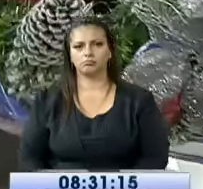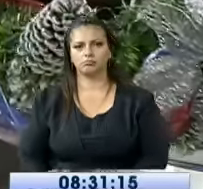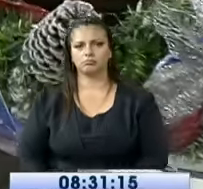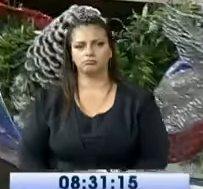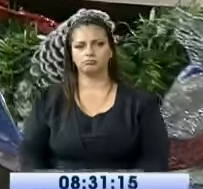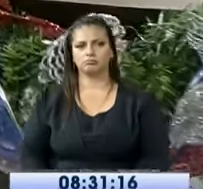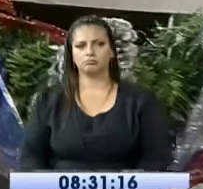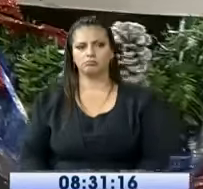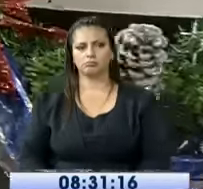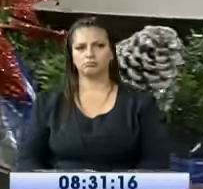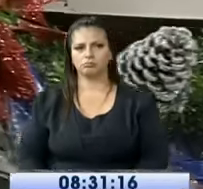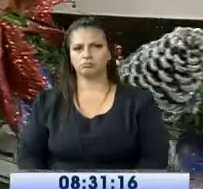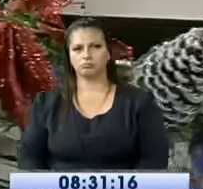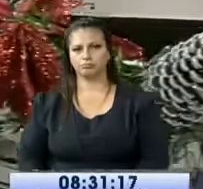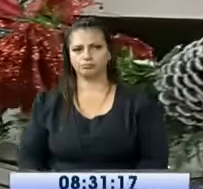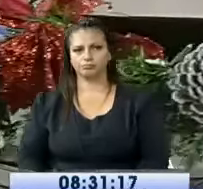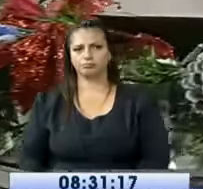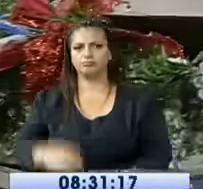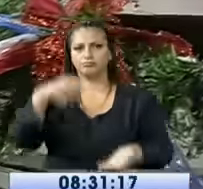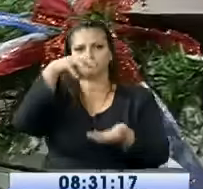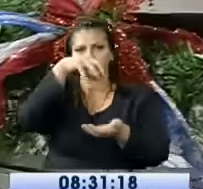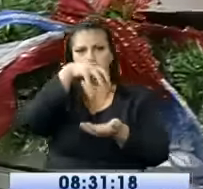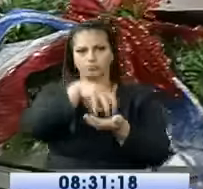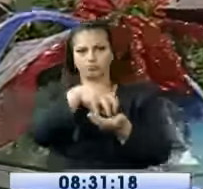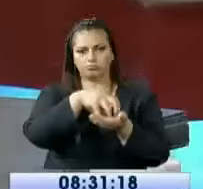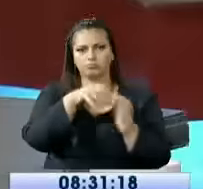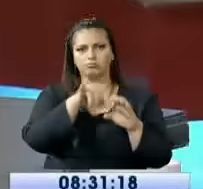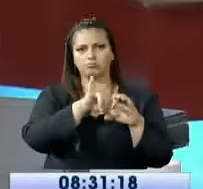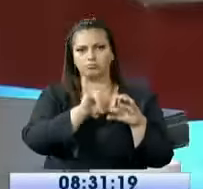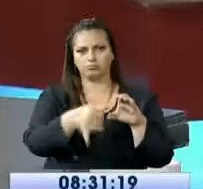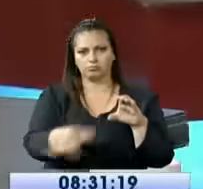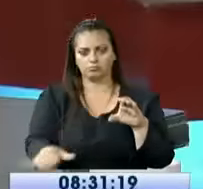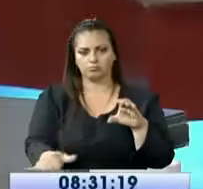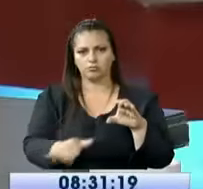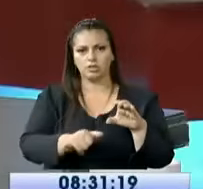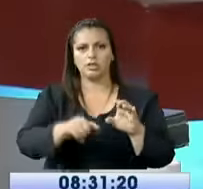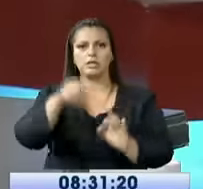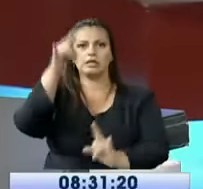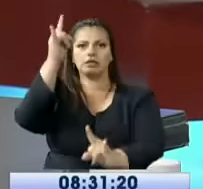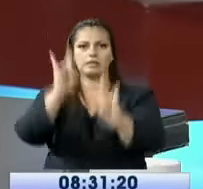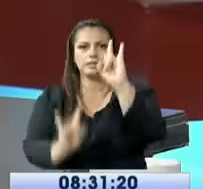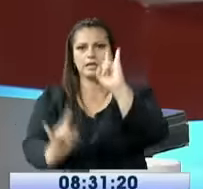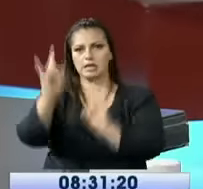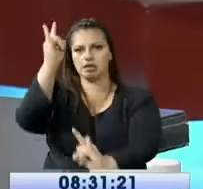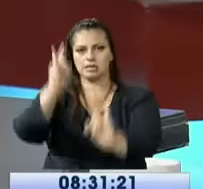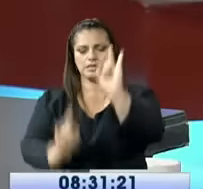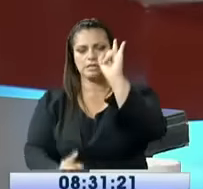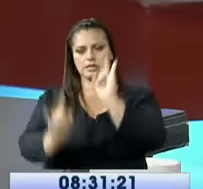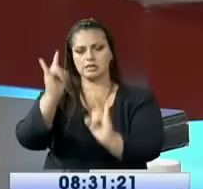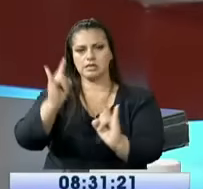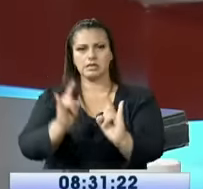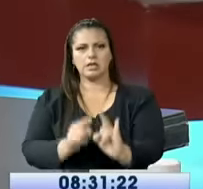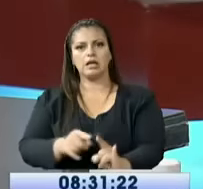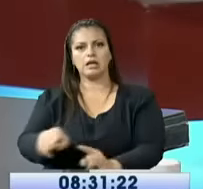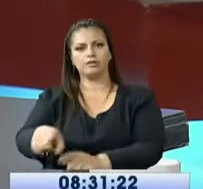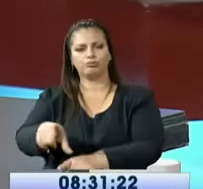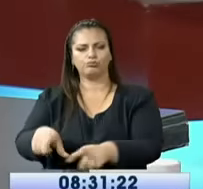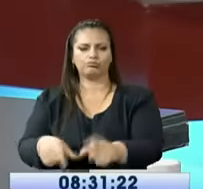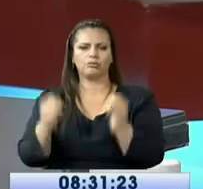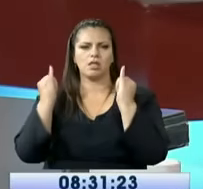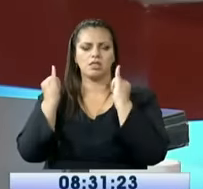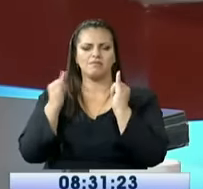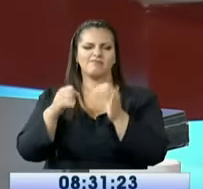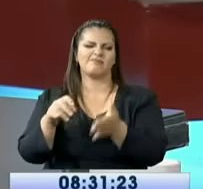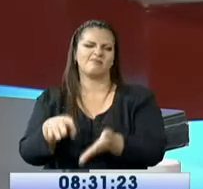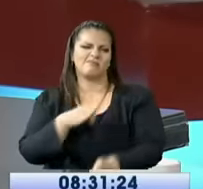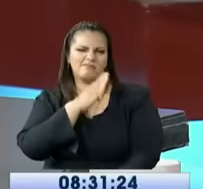En el cantón Salinas, provincia de Santa Elena, un conocido sitio de diversión quedó en escombros tras un voraz incendio. De